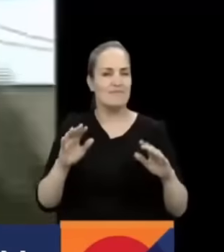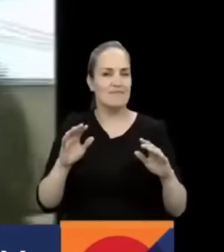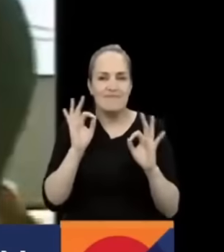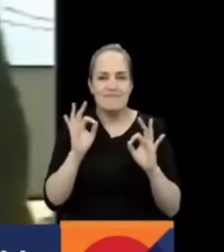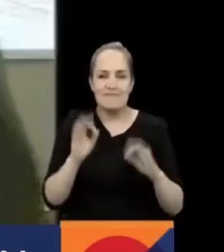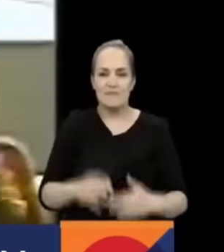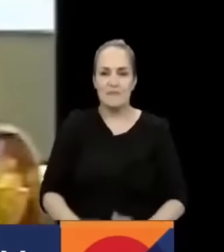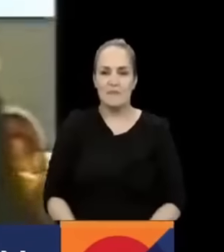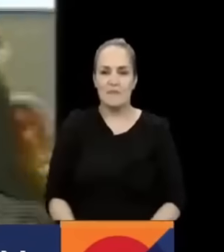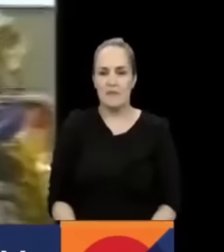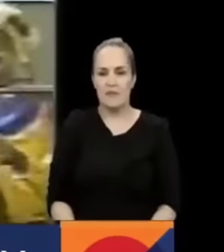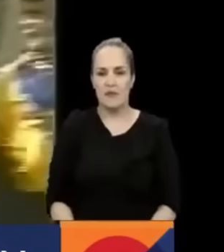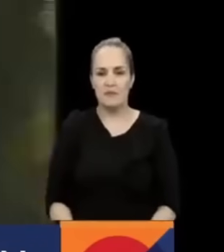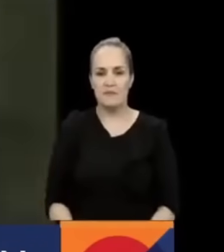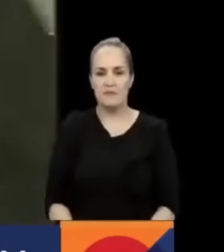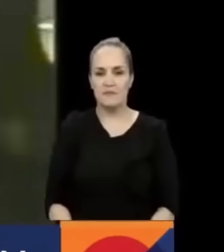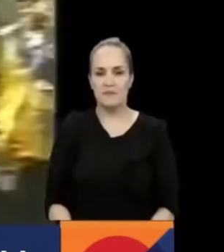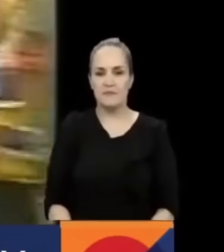fechas.